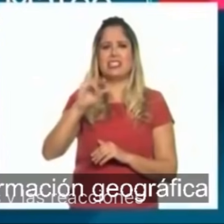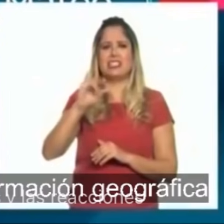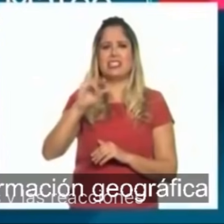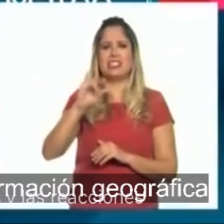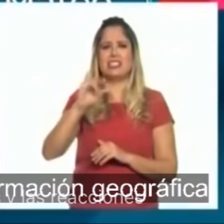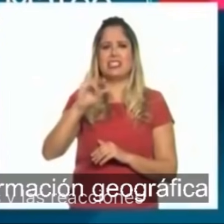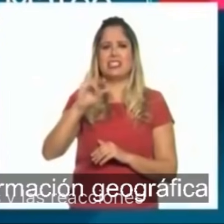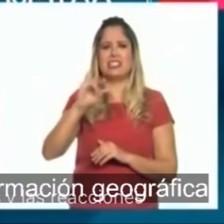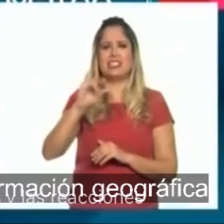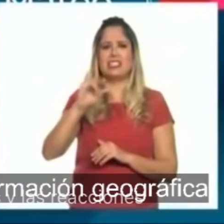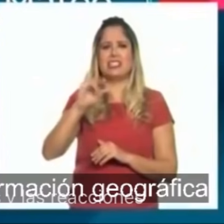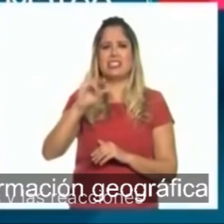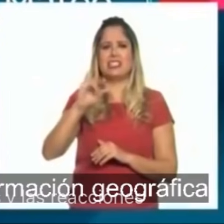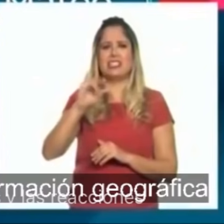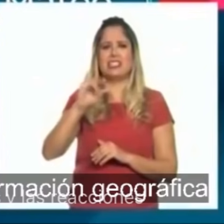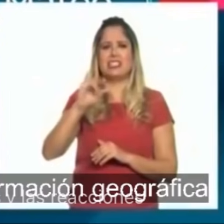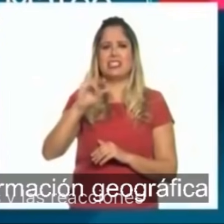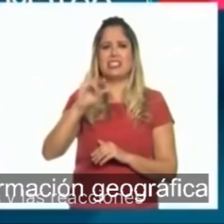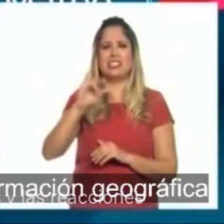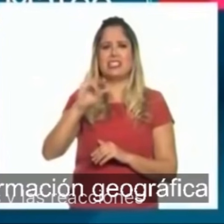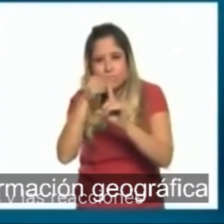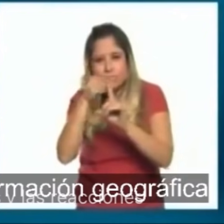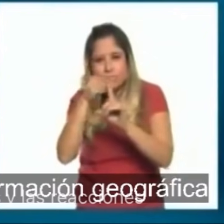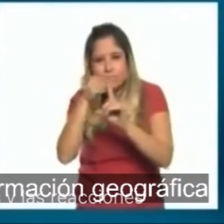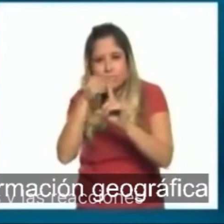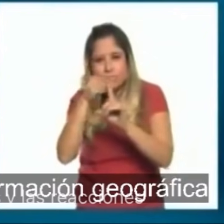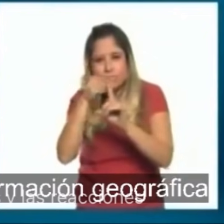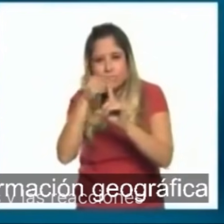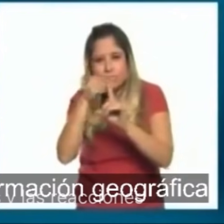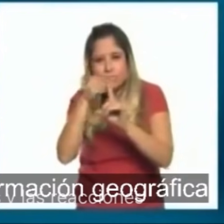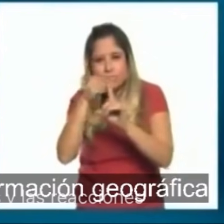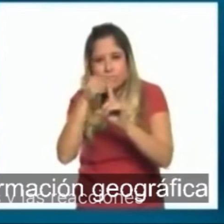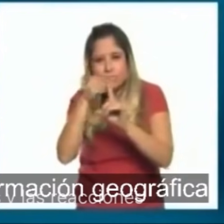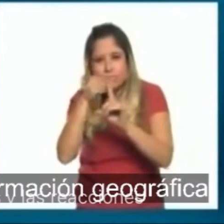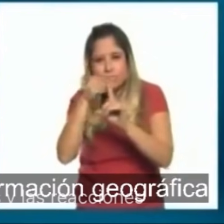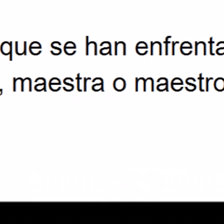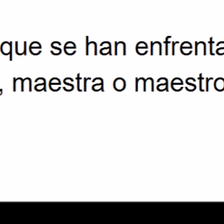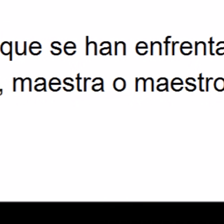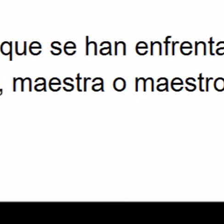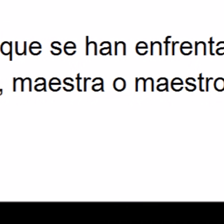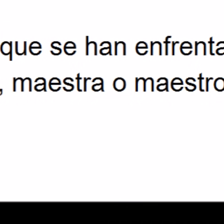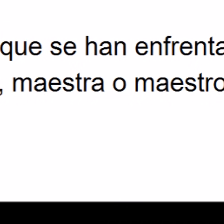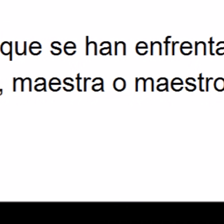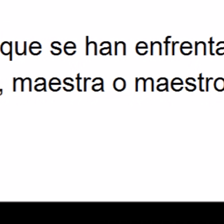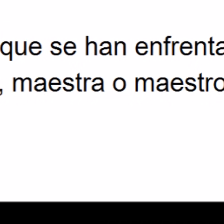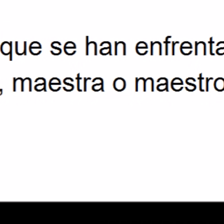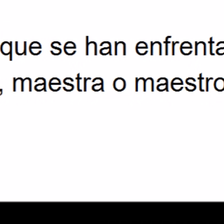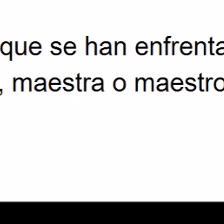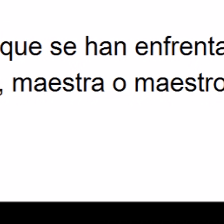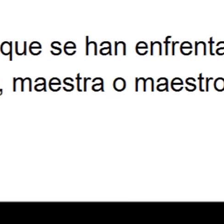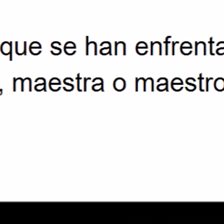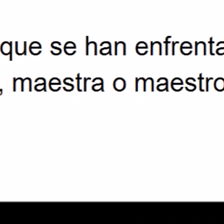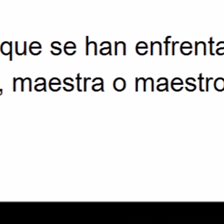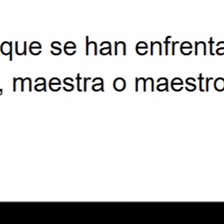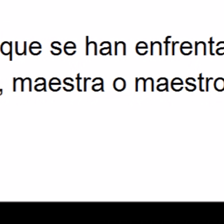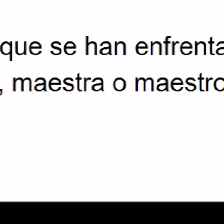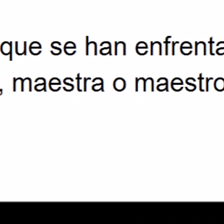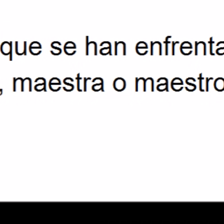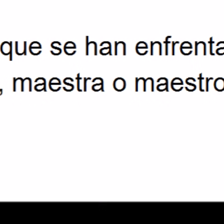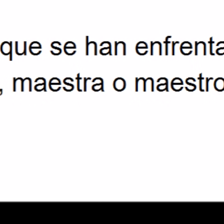por el ser humano una vez completado todo el análisis el siguiente punto de la fase de desarrollo de integrar el reto de 17